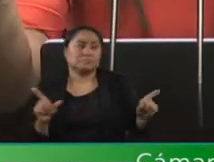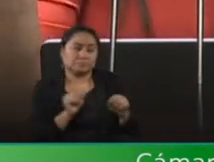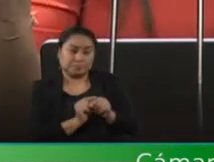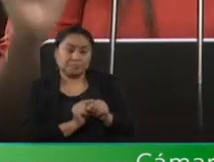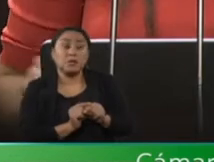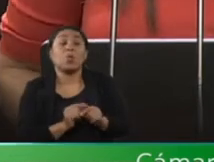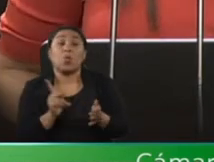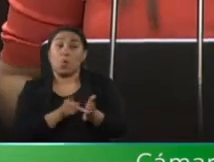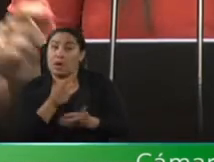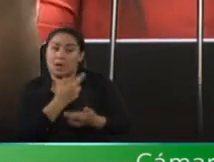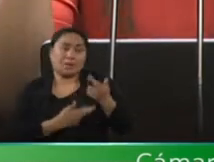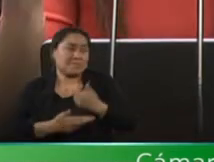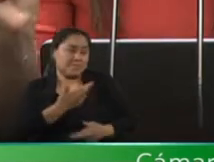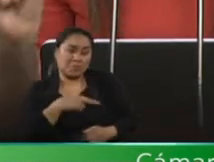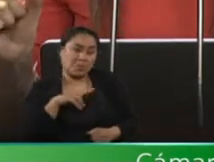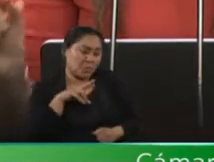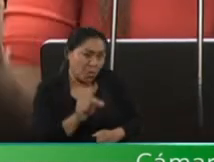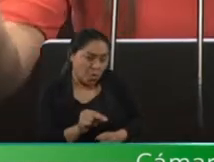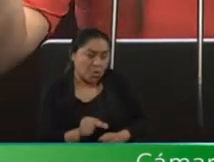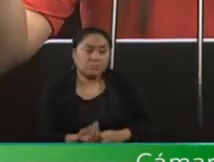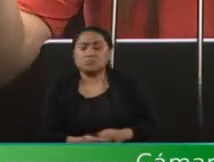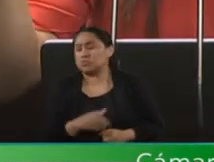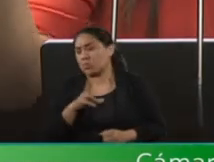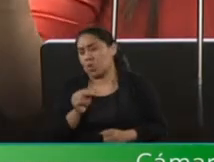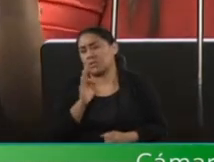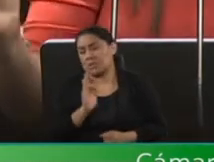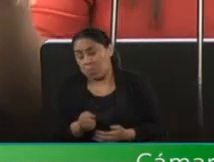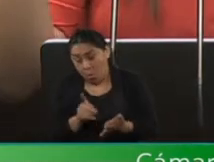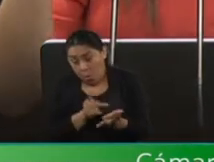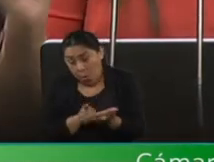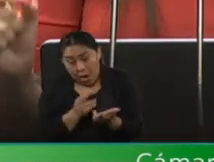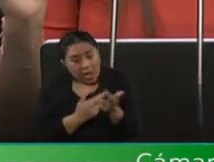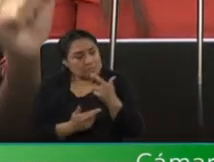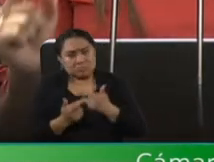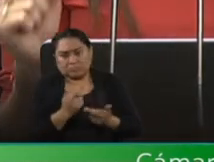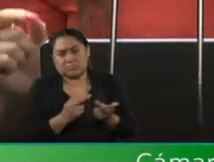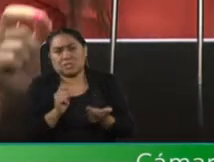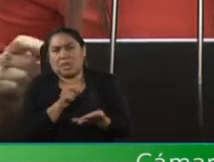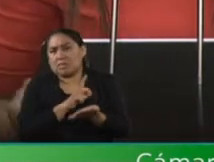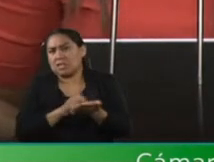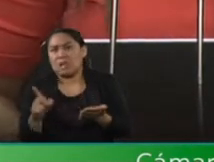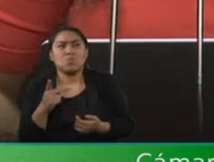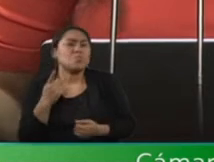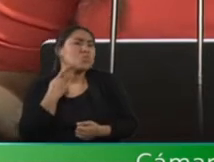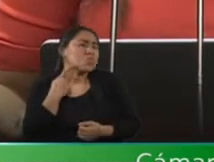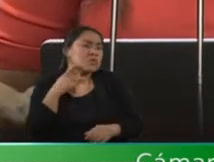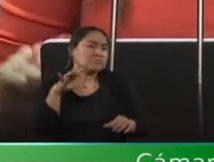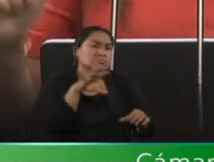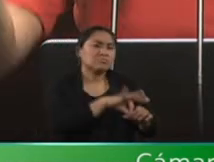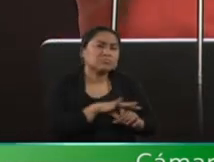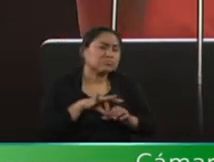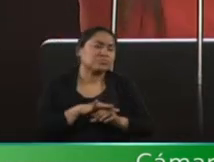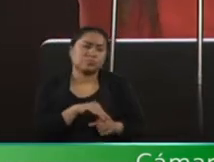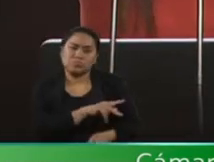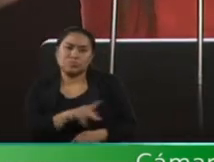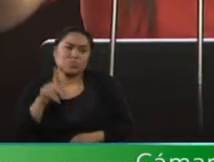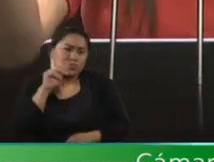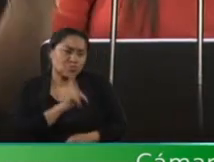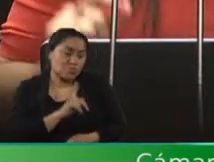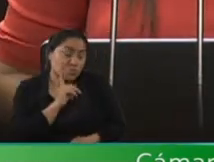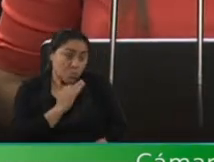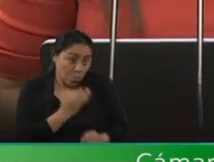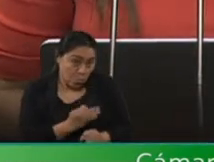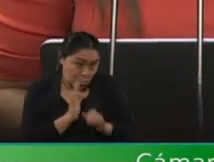no vamos a retroceder no vamos a permitir ni Un paso atrás en los derechos político-electorales de las mujeres hoy tenemos